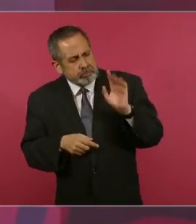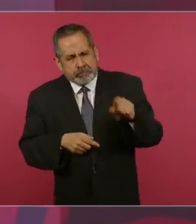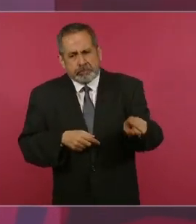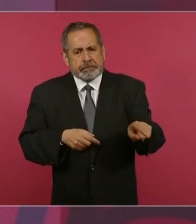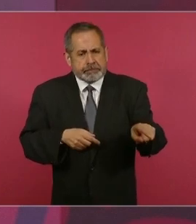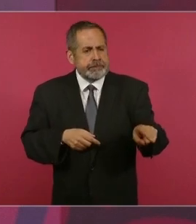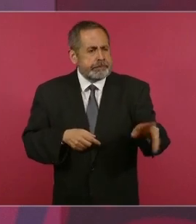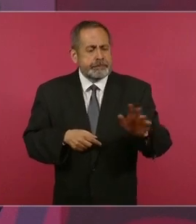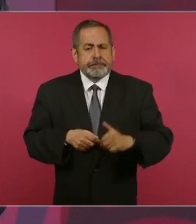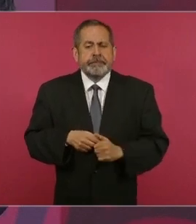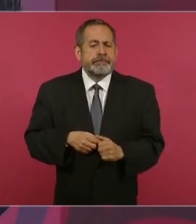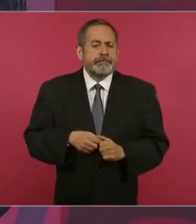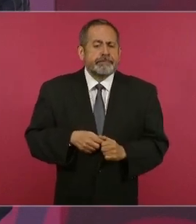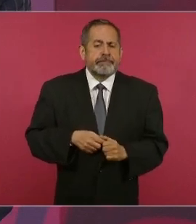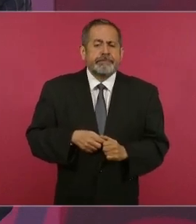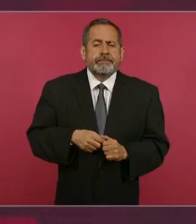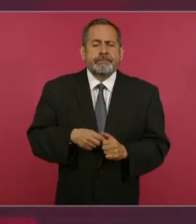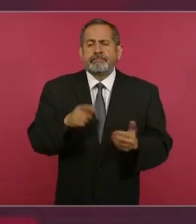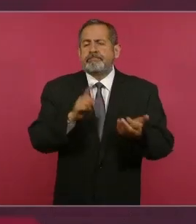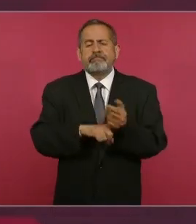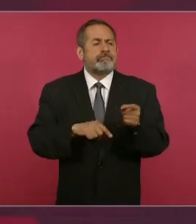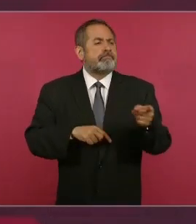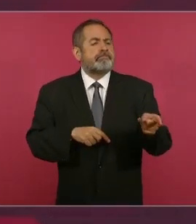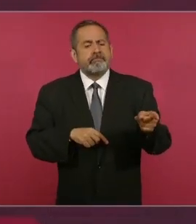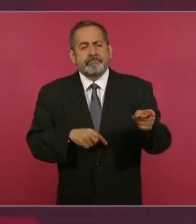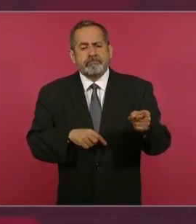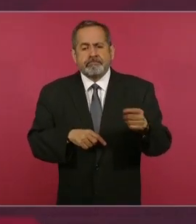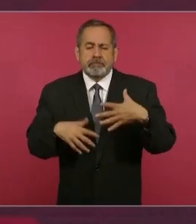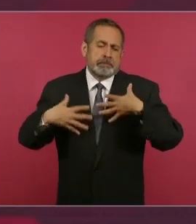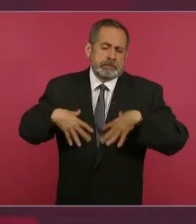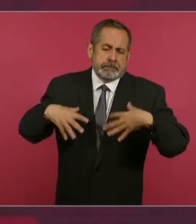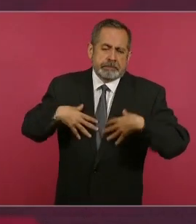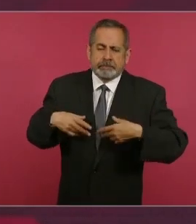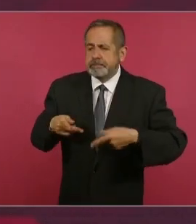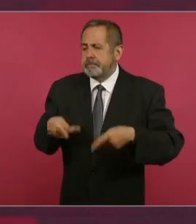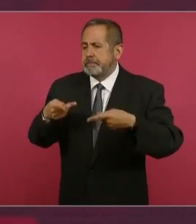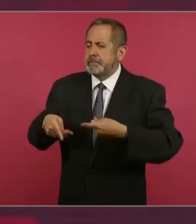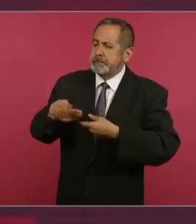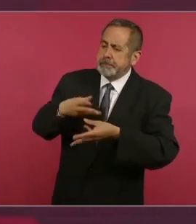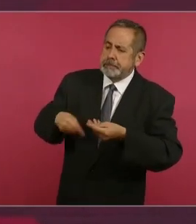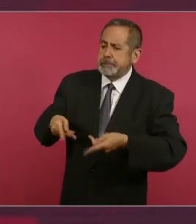con la venta de ropa